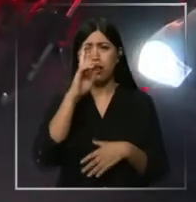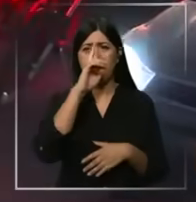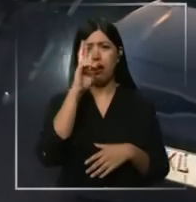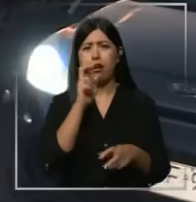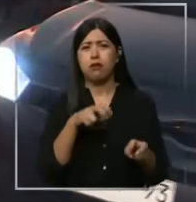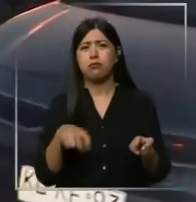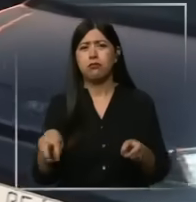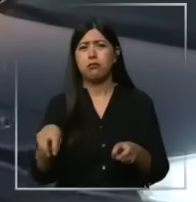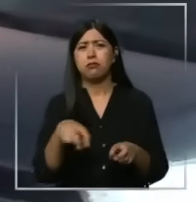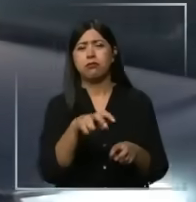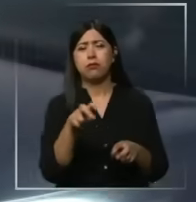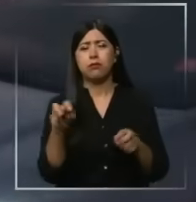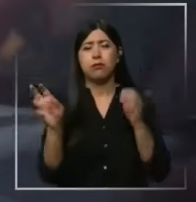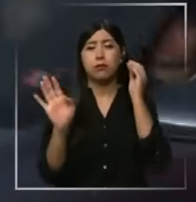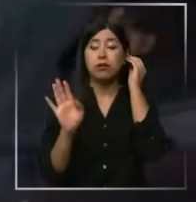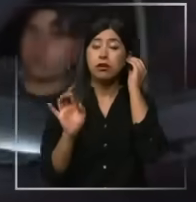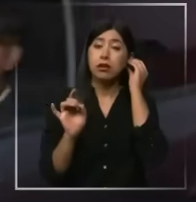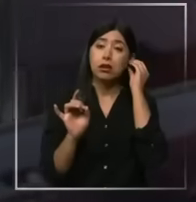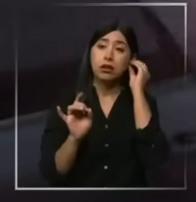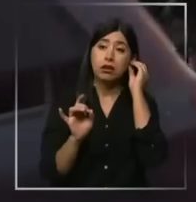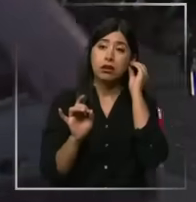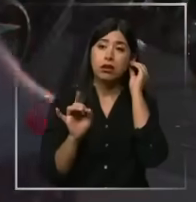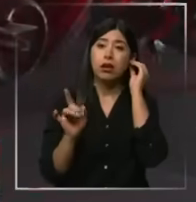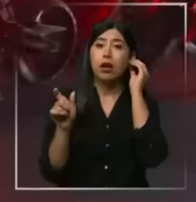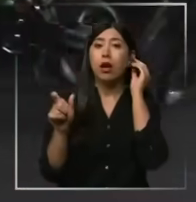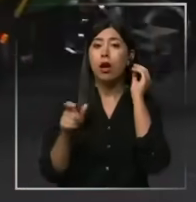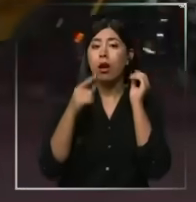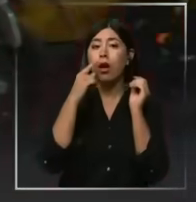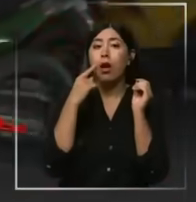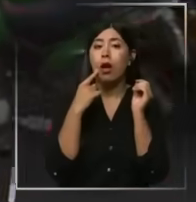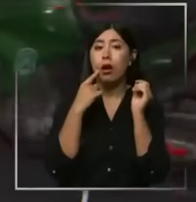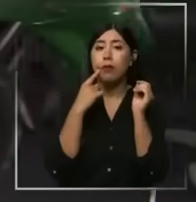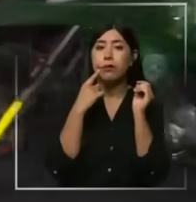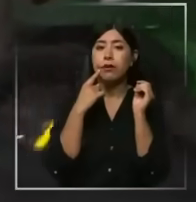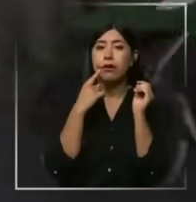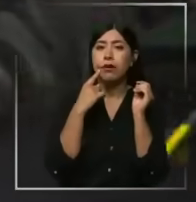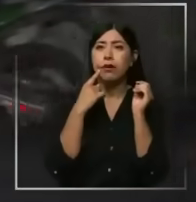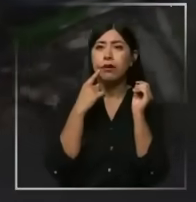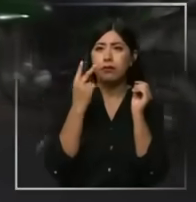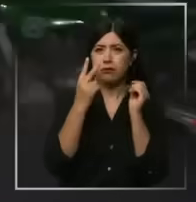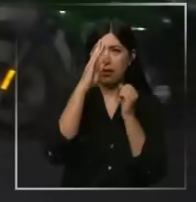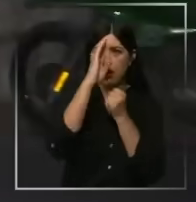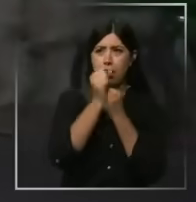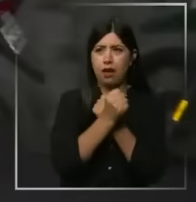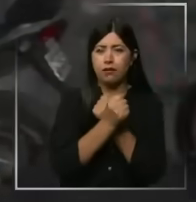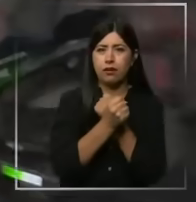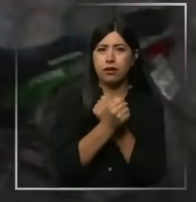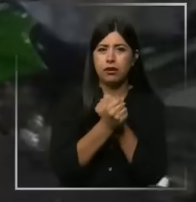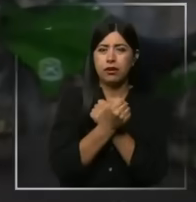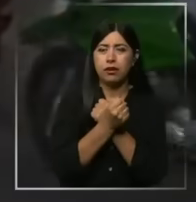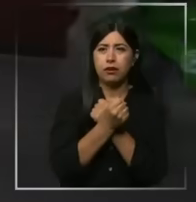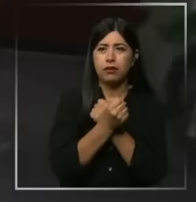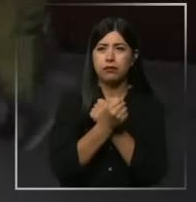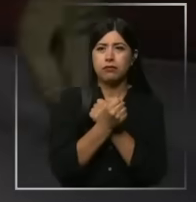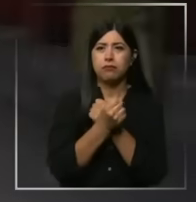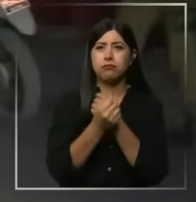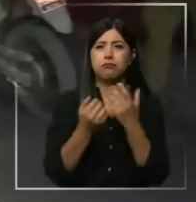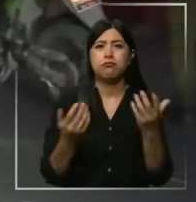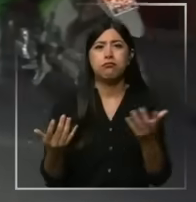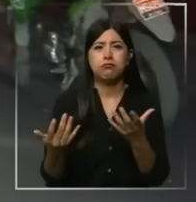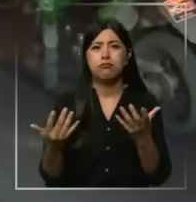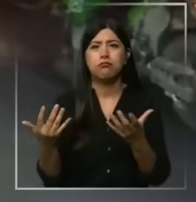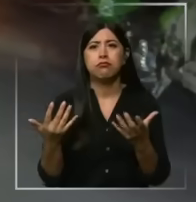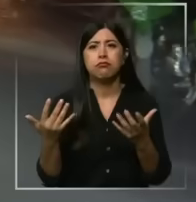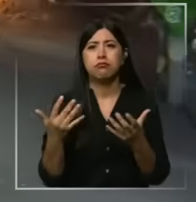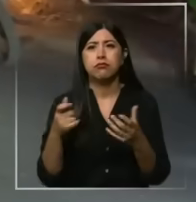errática, y ahora por esa razón que acá el vecino ha bajado una vez que vio la presencia de carabineros para ver qué es lo que estaba ocurriendo y señalar